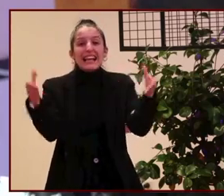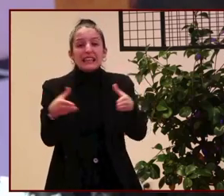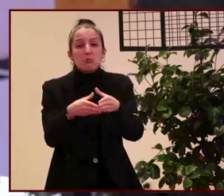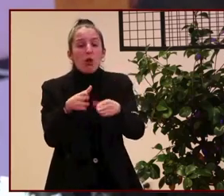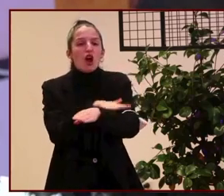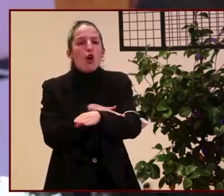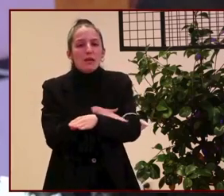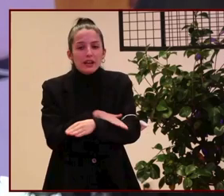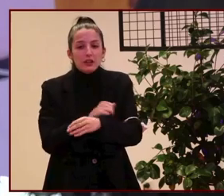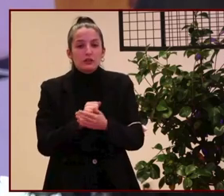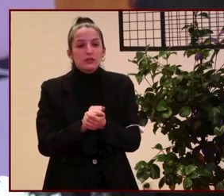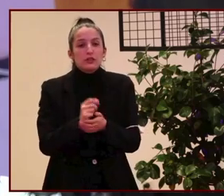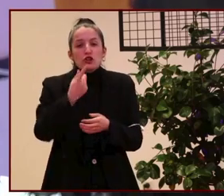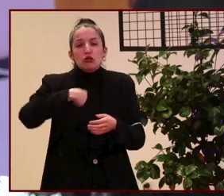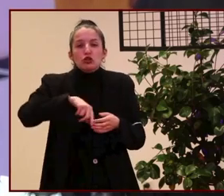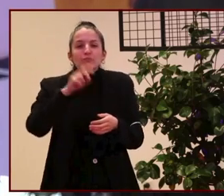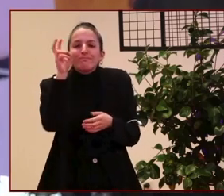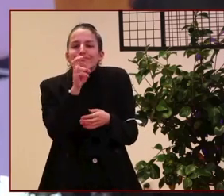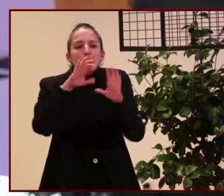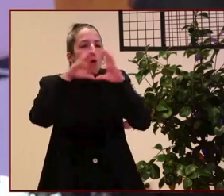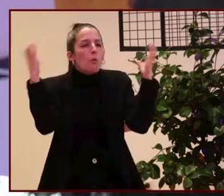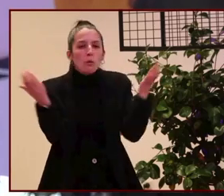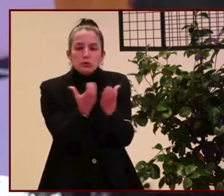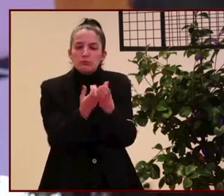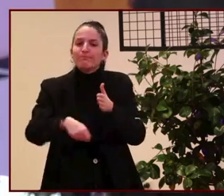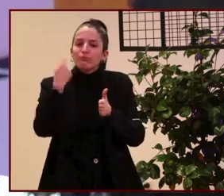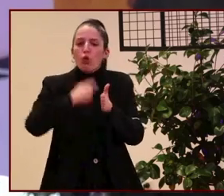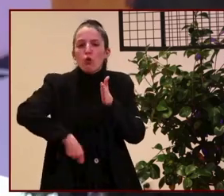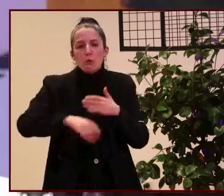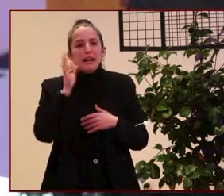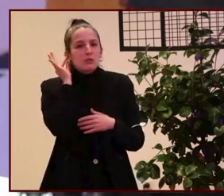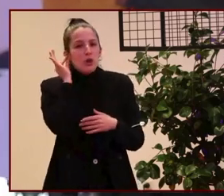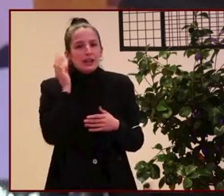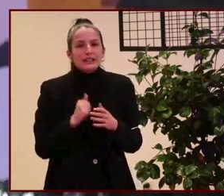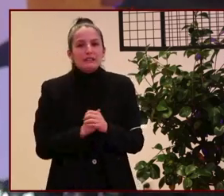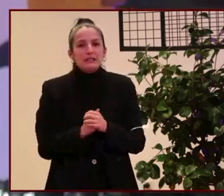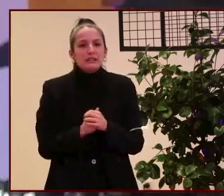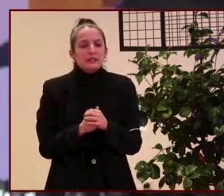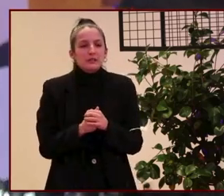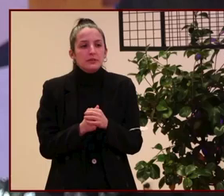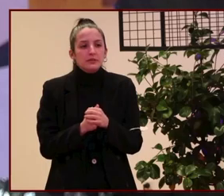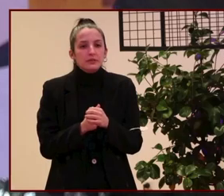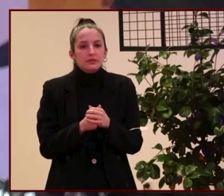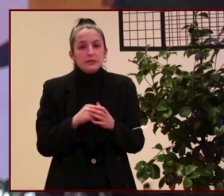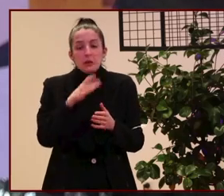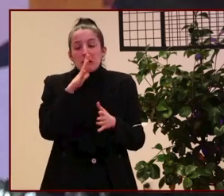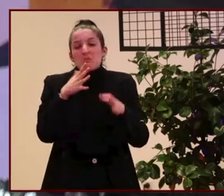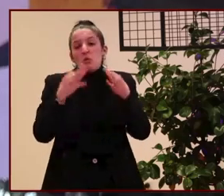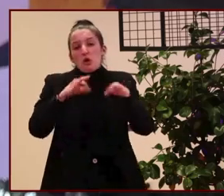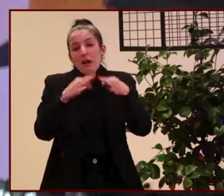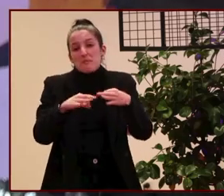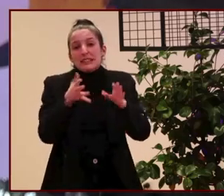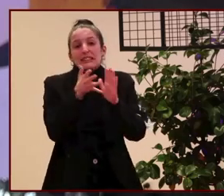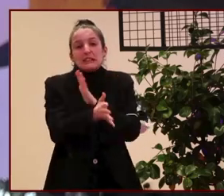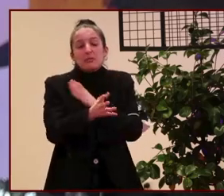nos vimos de un mundo que también es muy duro para las mujeres porque siempre te obligan hay que estar